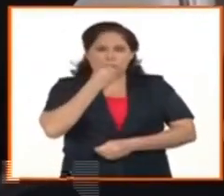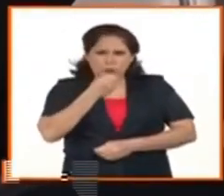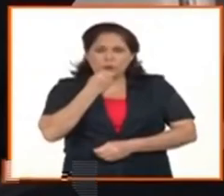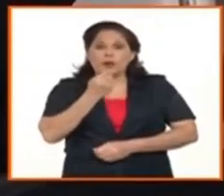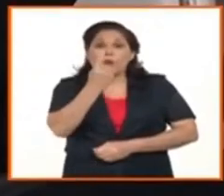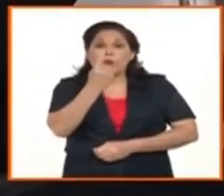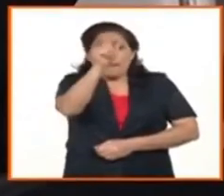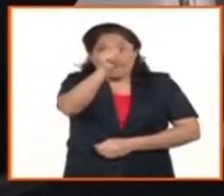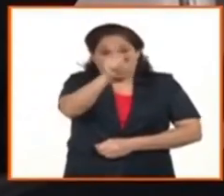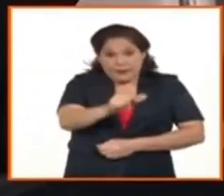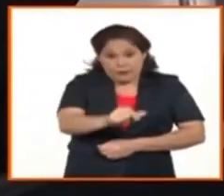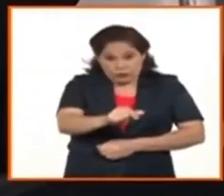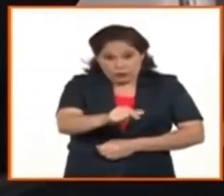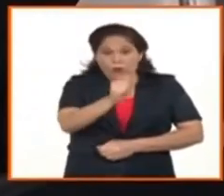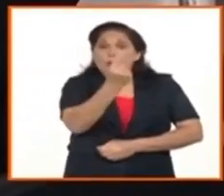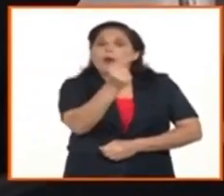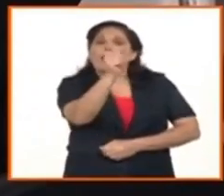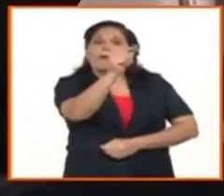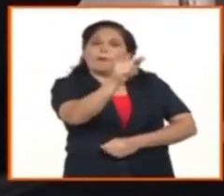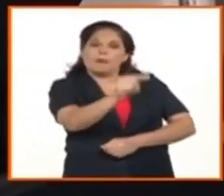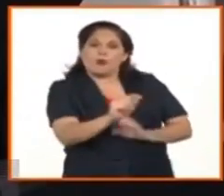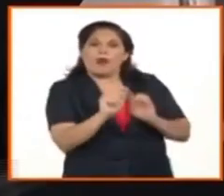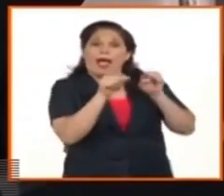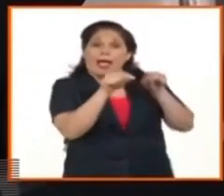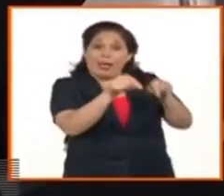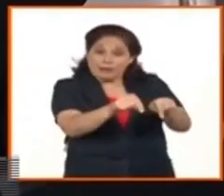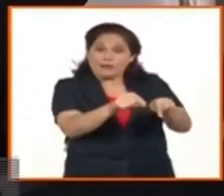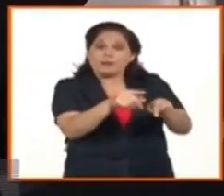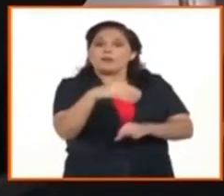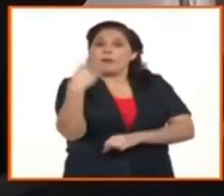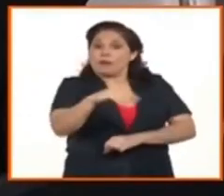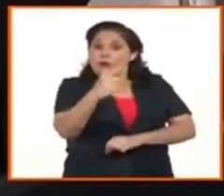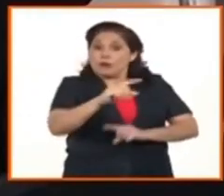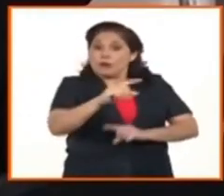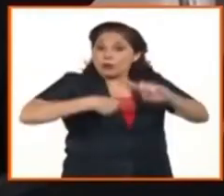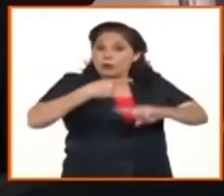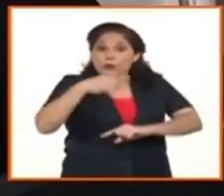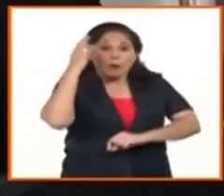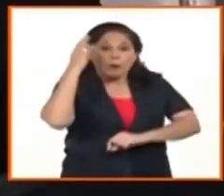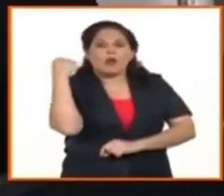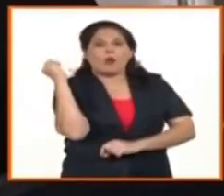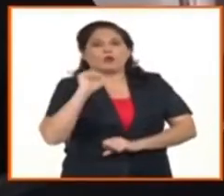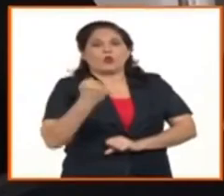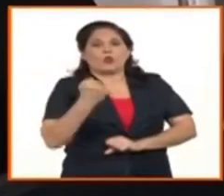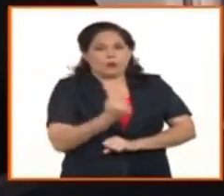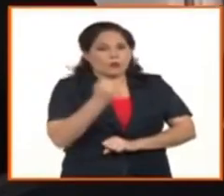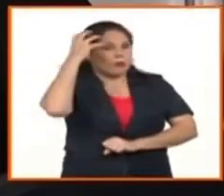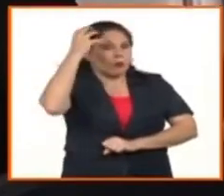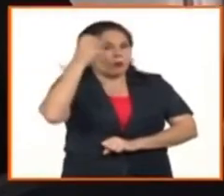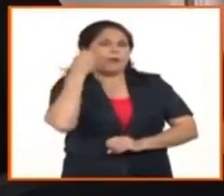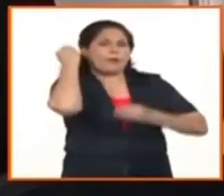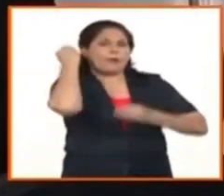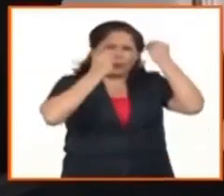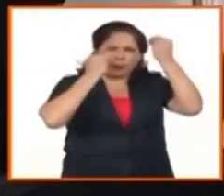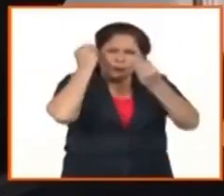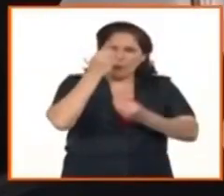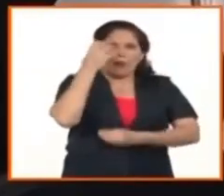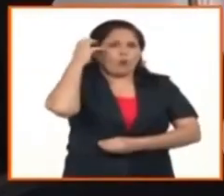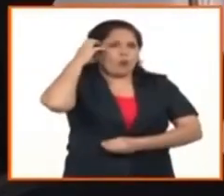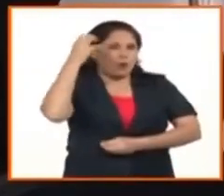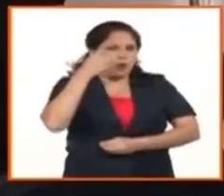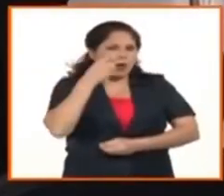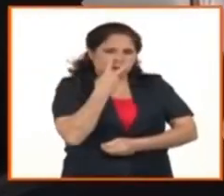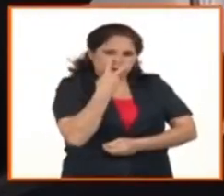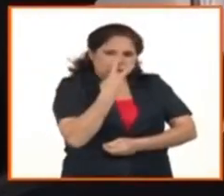caso no podemos dejar de prestarle preocupación pública preocupación